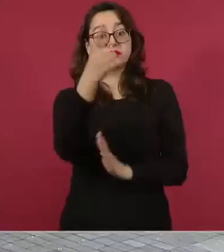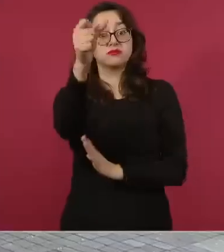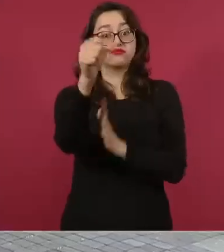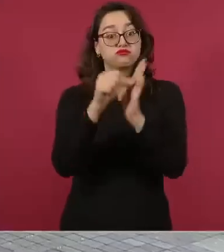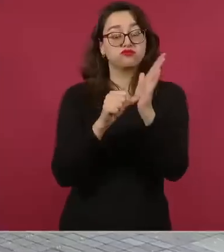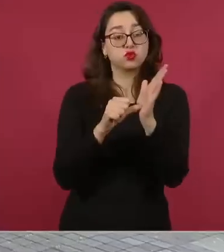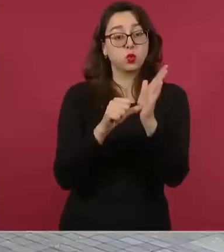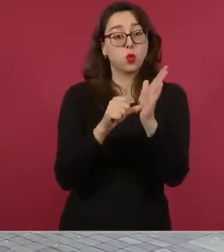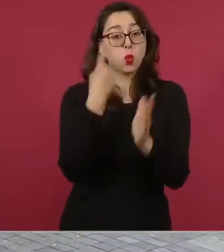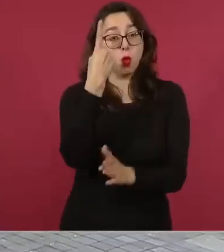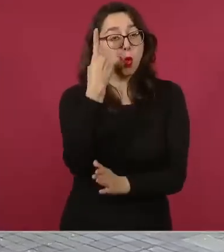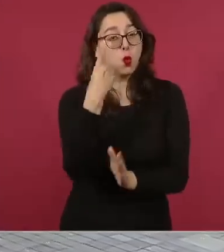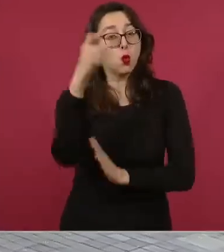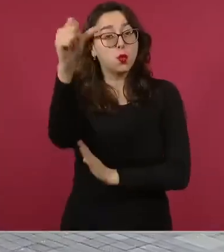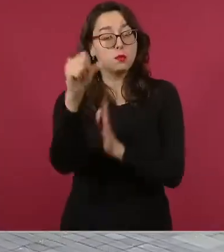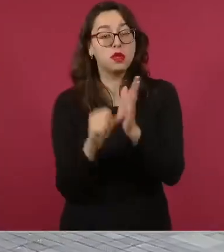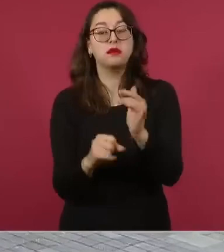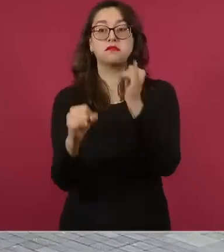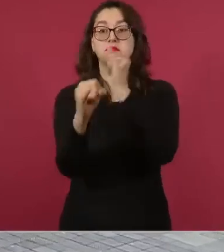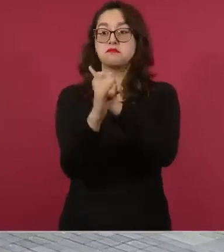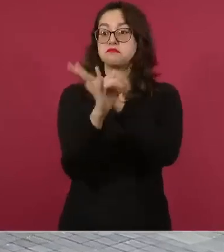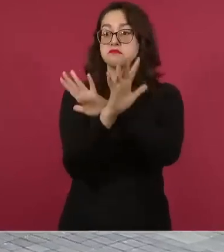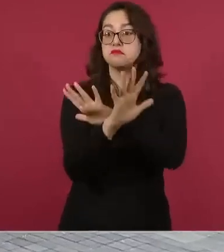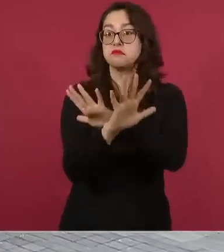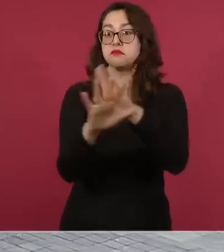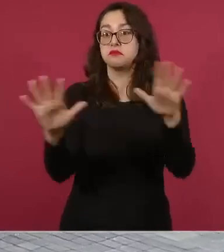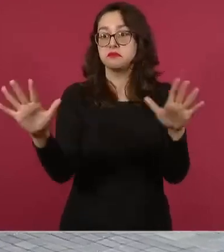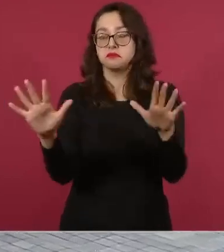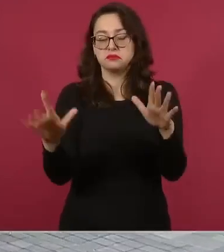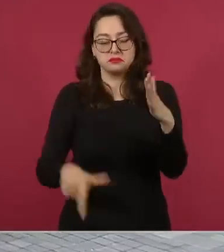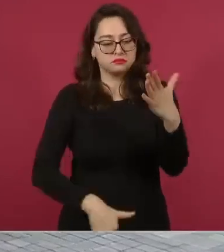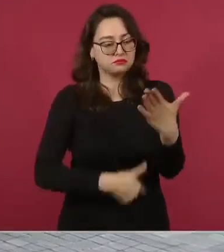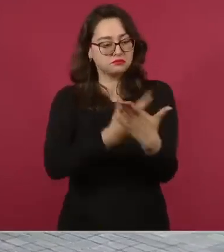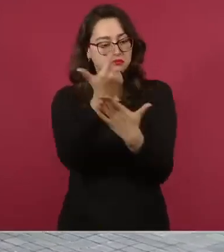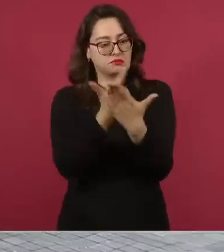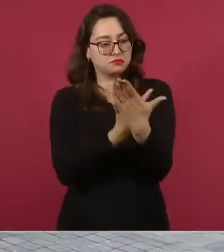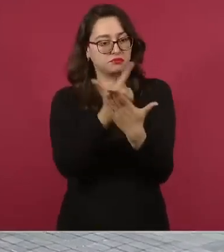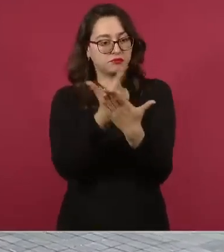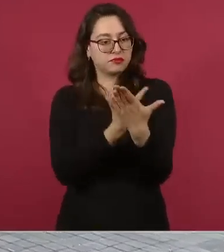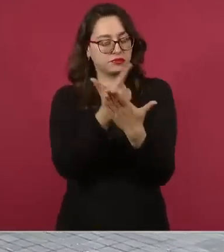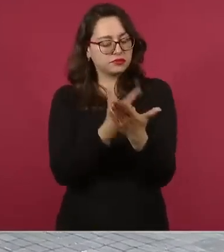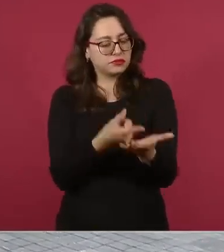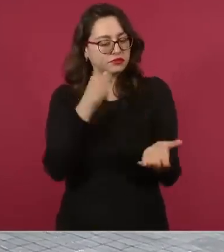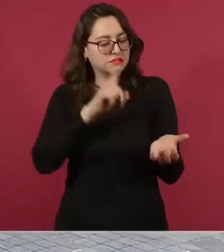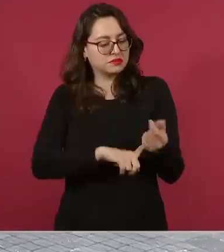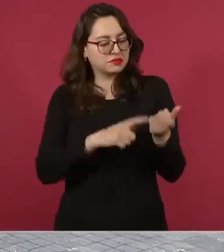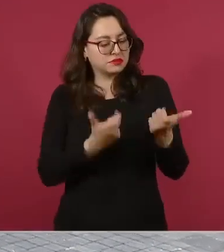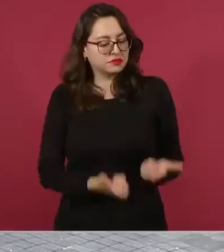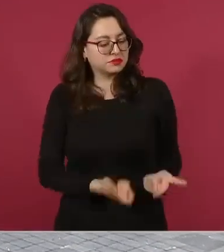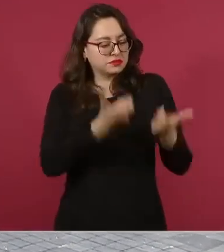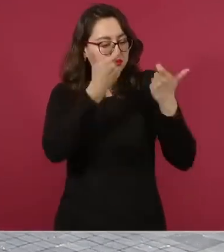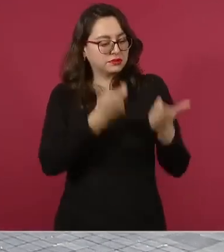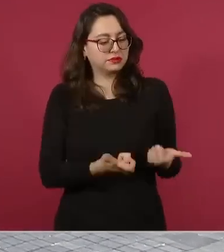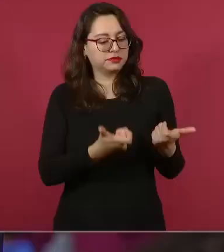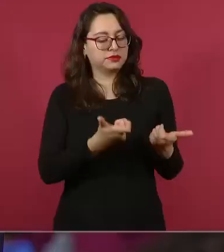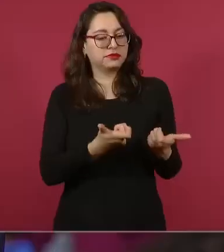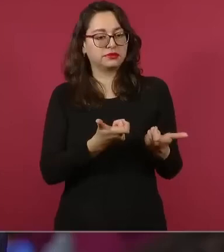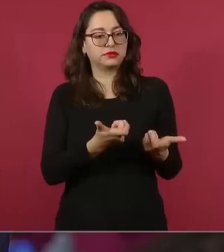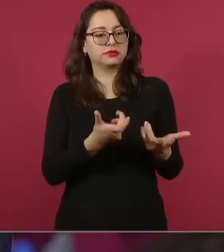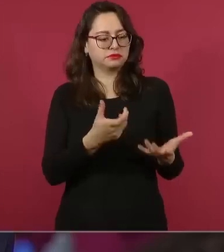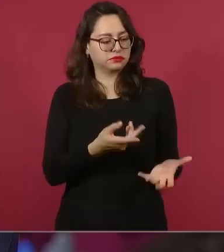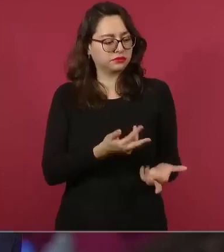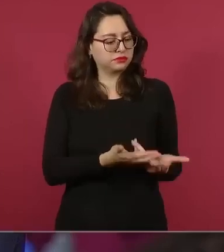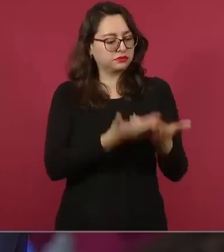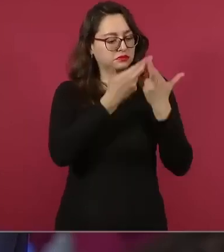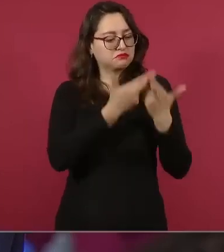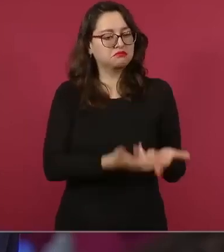informa que el corte de caja practicado en la Tesorería General